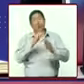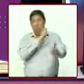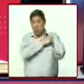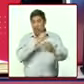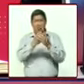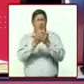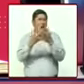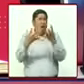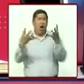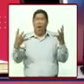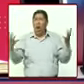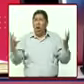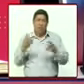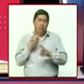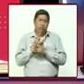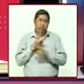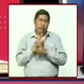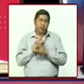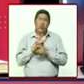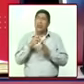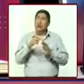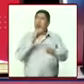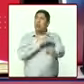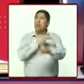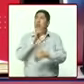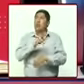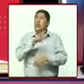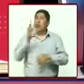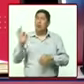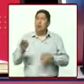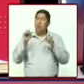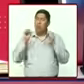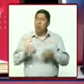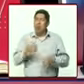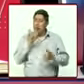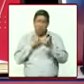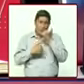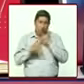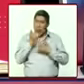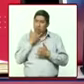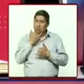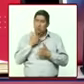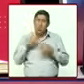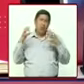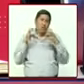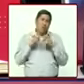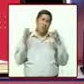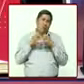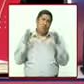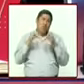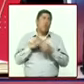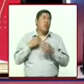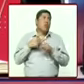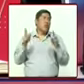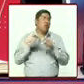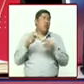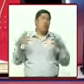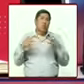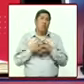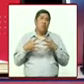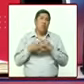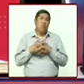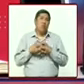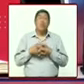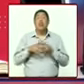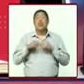gran contingente que está resguardando este kilómetro 39 a que pueda suceder algún tipo de enfrentamiento. Entre tanto, el bloqueo